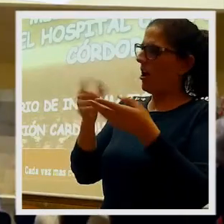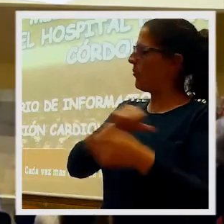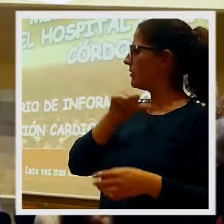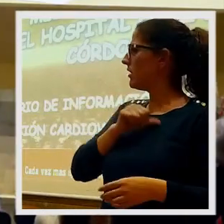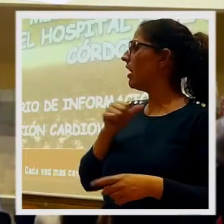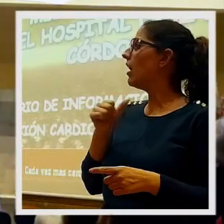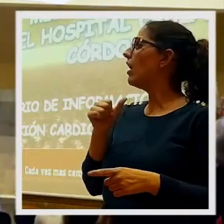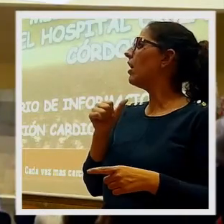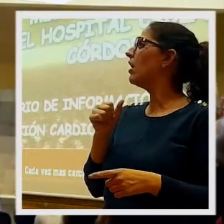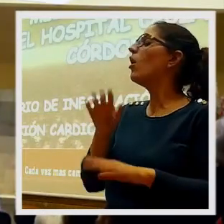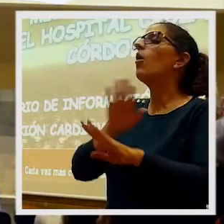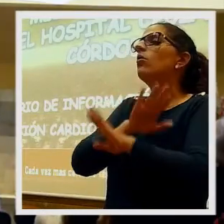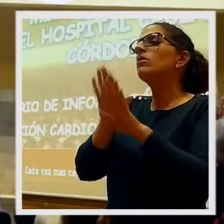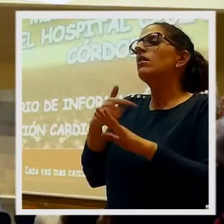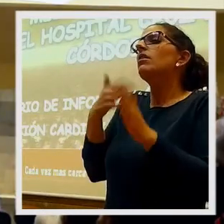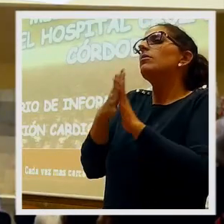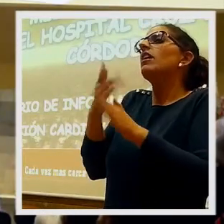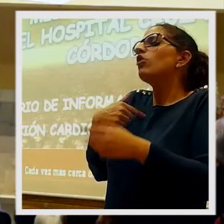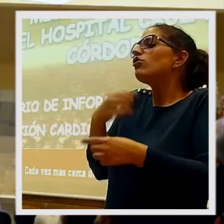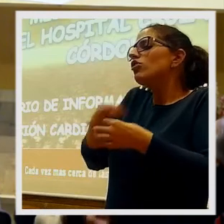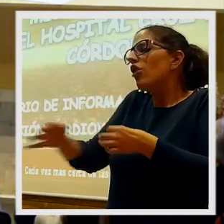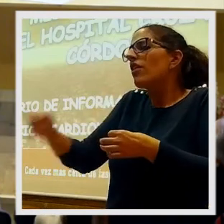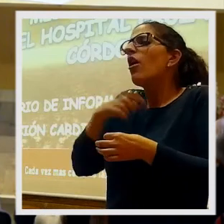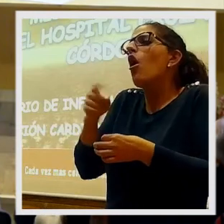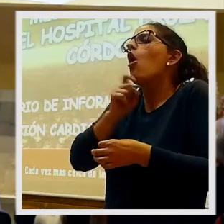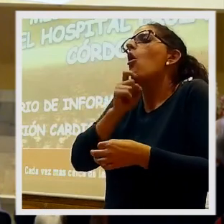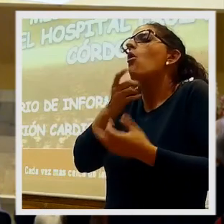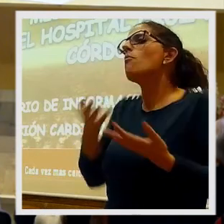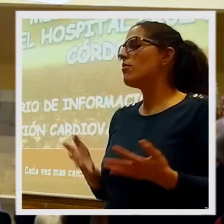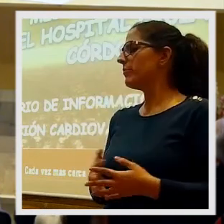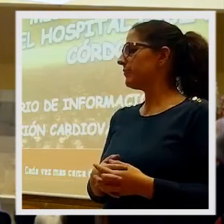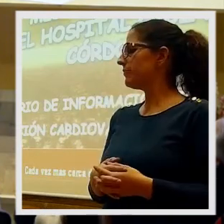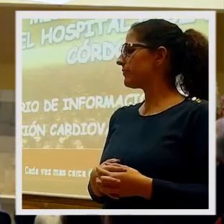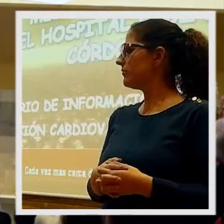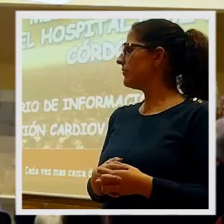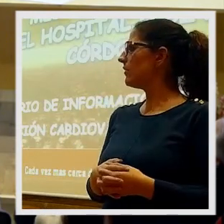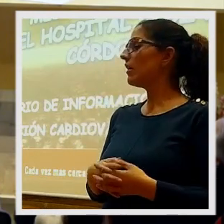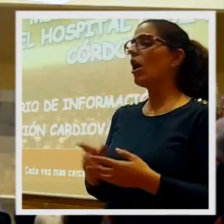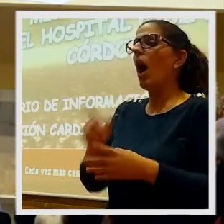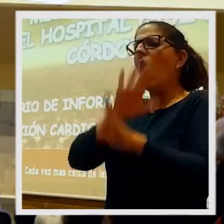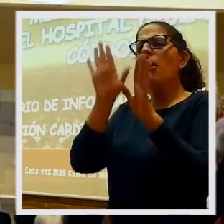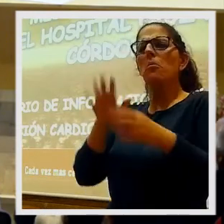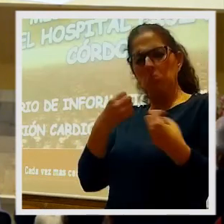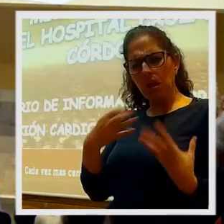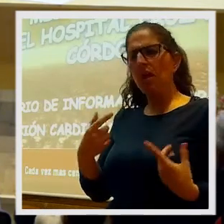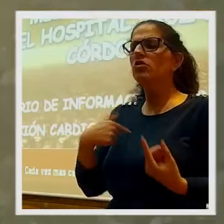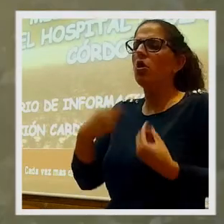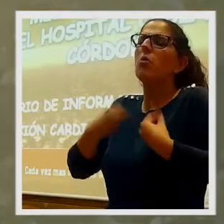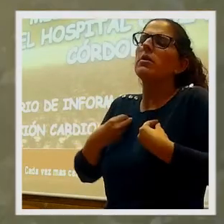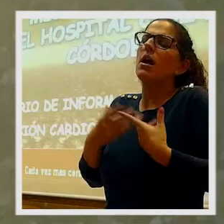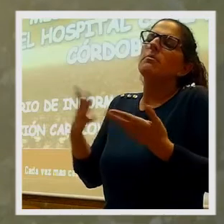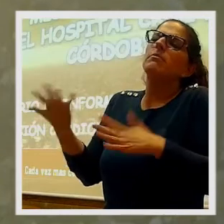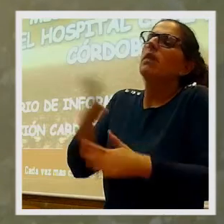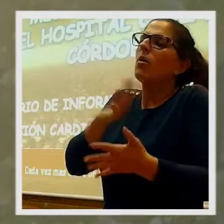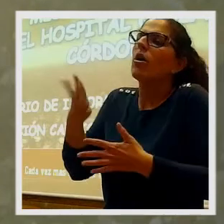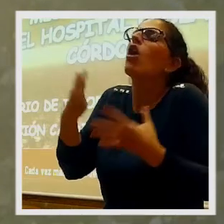quería hablarle de mi día a día actual, que cómo es. Bueno, pues aparentemente bien. Hago vida